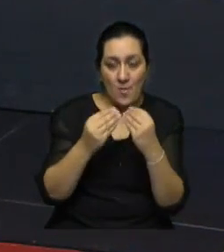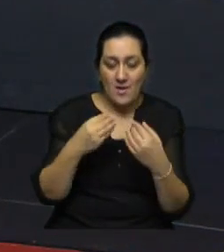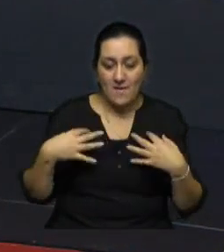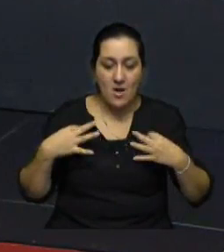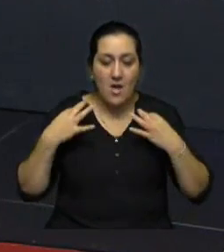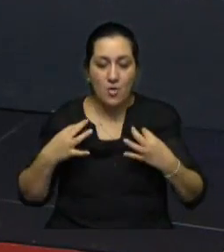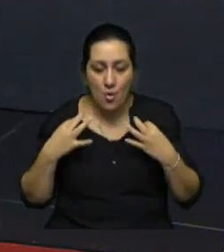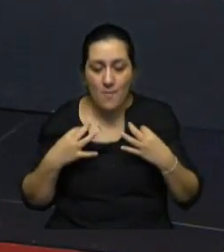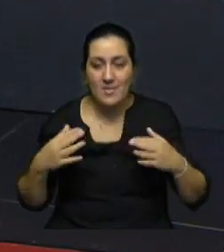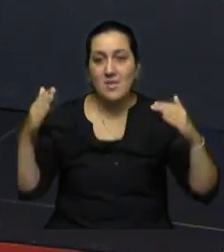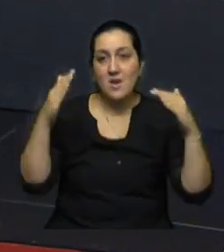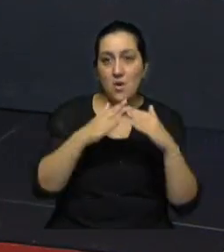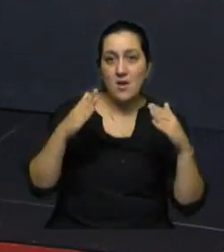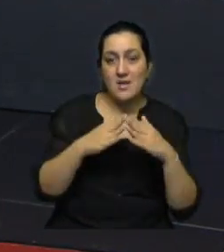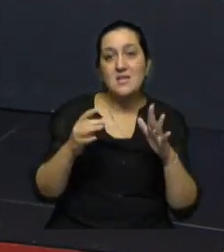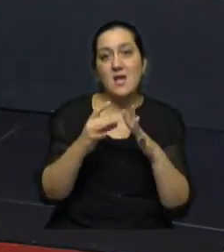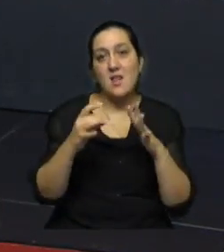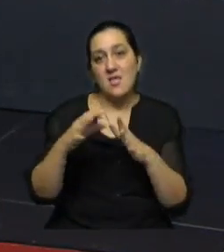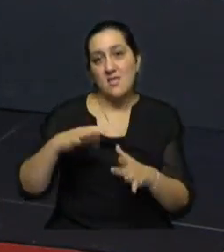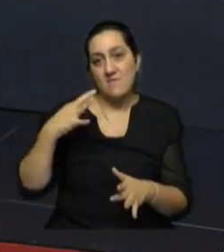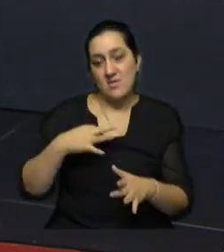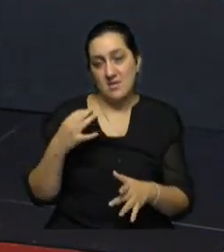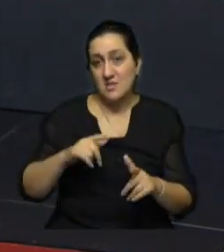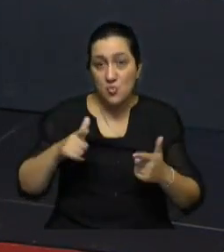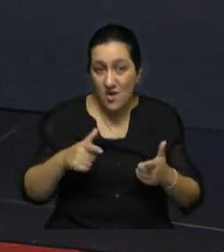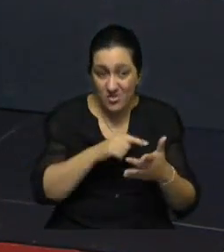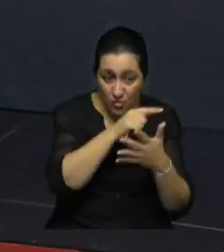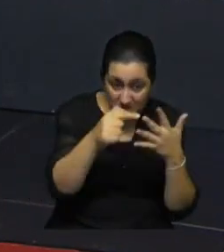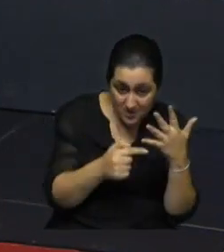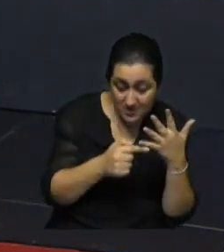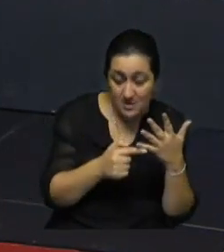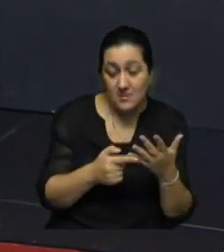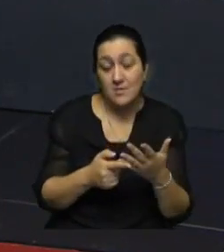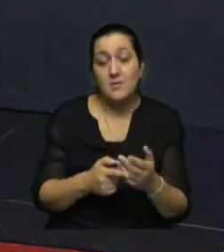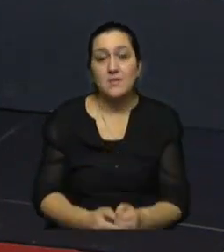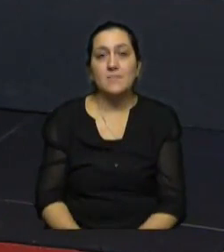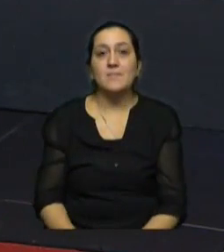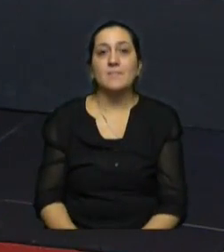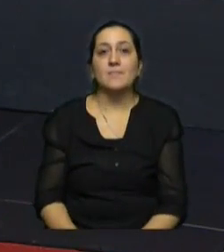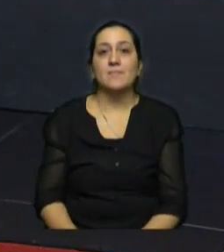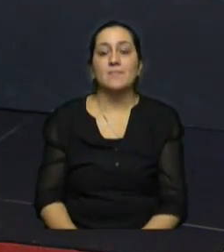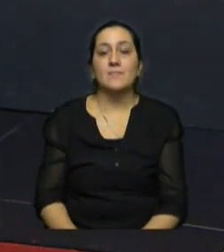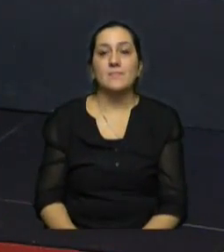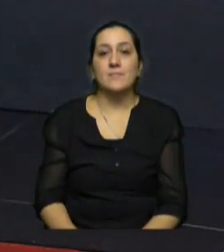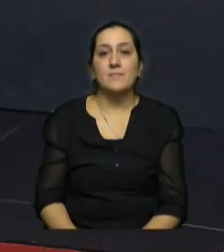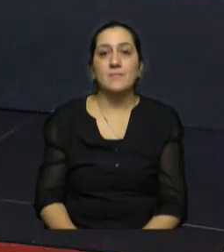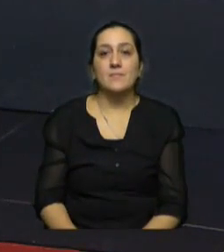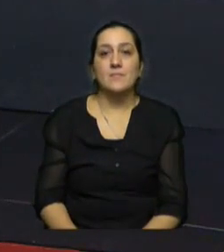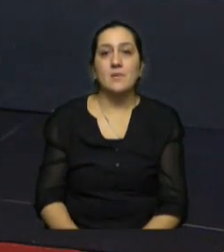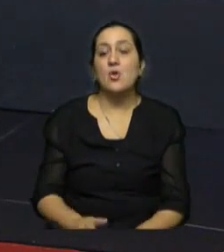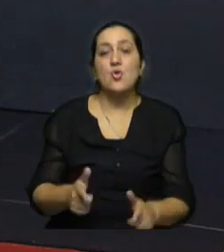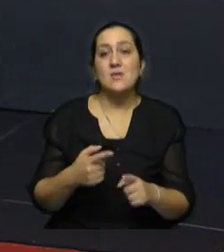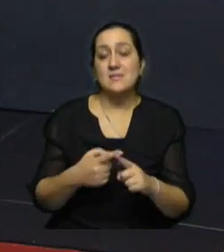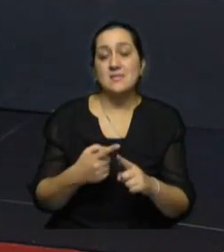vestirse, tener un techo digno y calidad de vida. De lo contrario, una persona que trabaje le alcanza para cubrir todos esos gastos y más, lo cual no